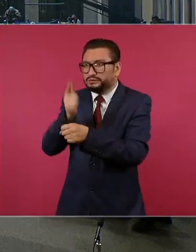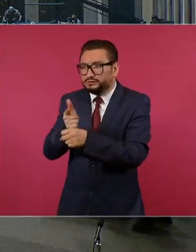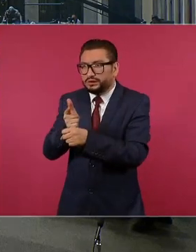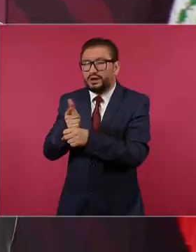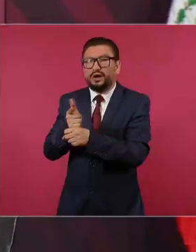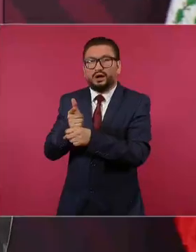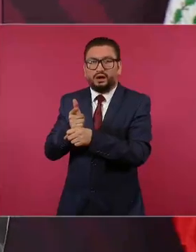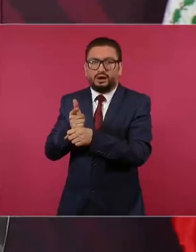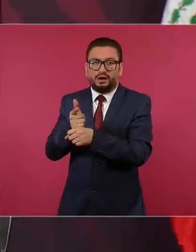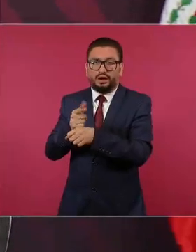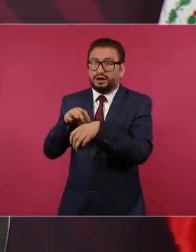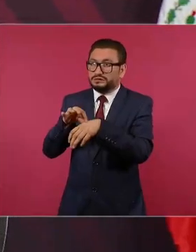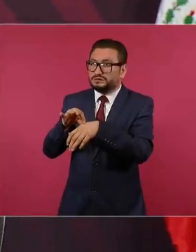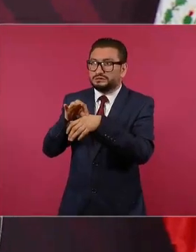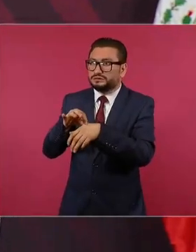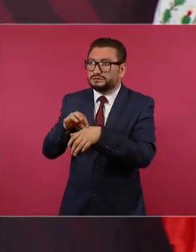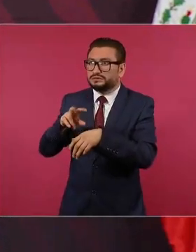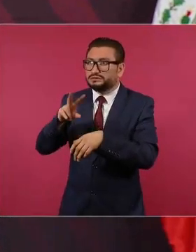la realidad está mal.